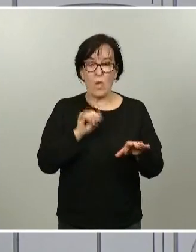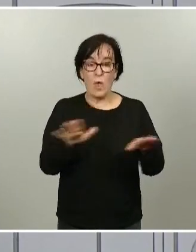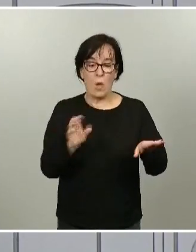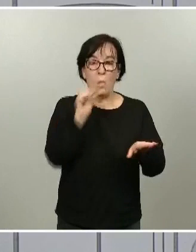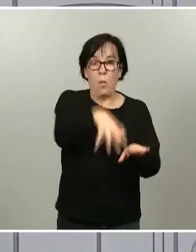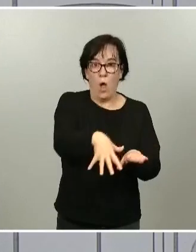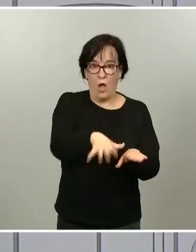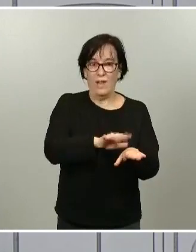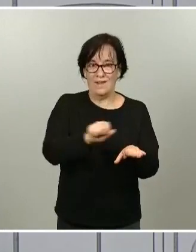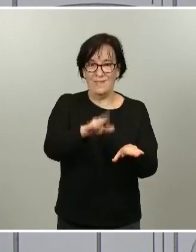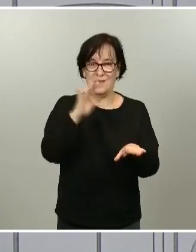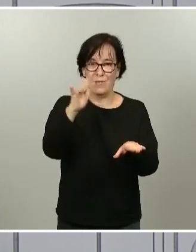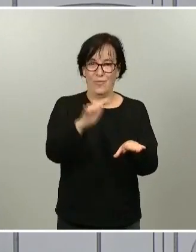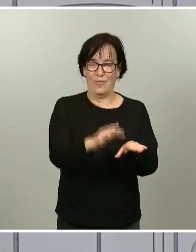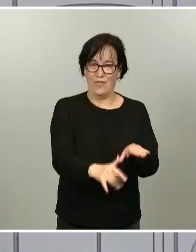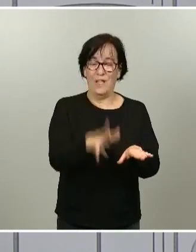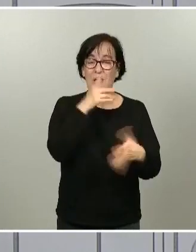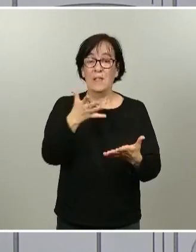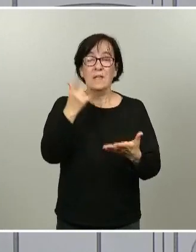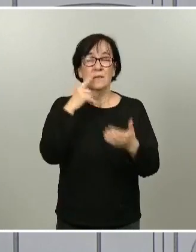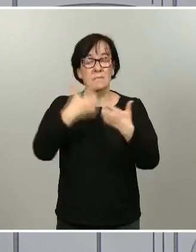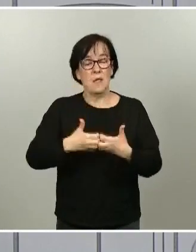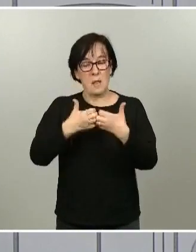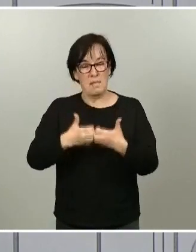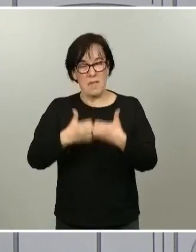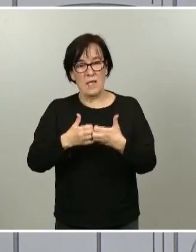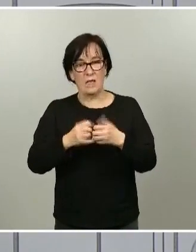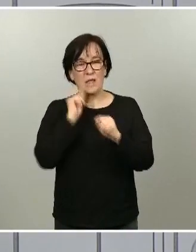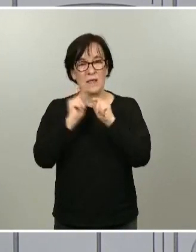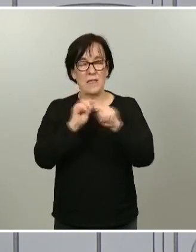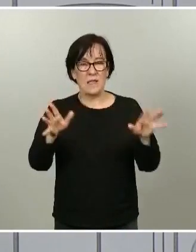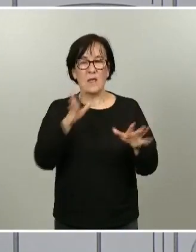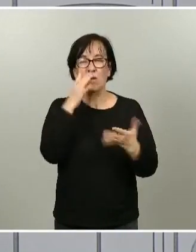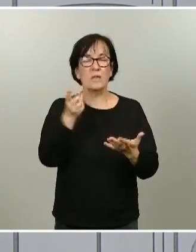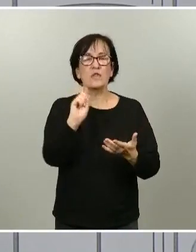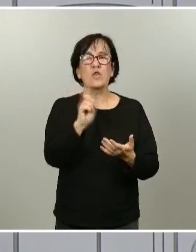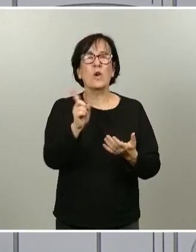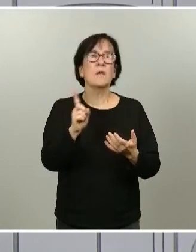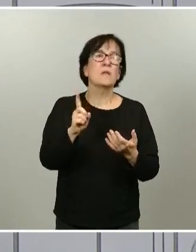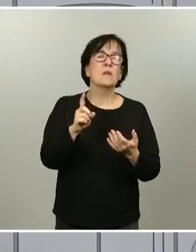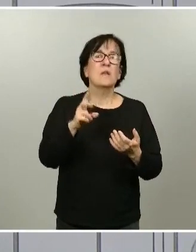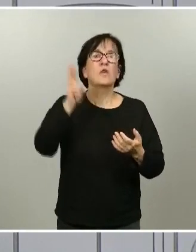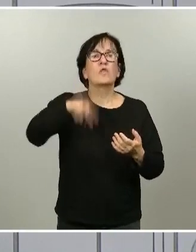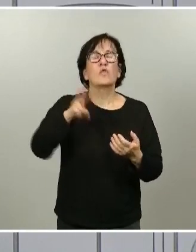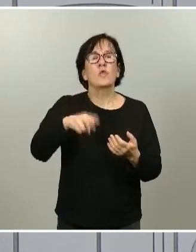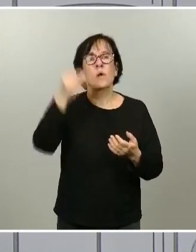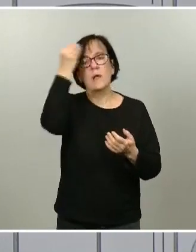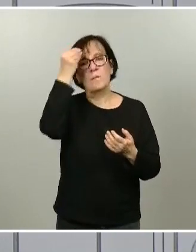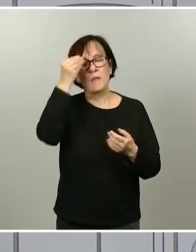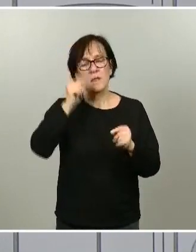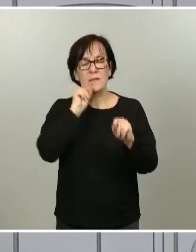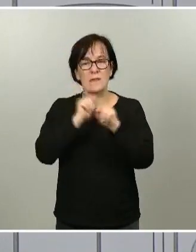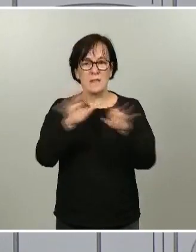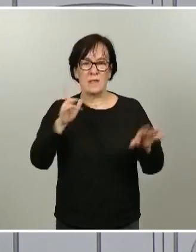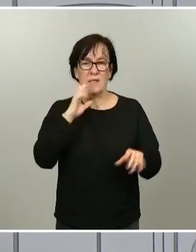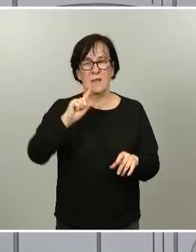que es verdad que de los mecanismos de transmisión del coronavirus, este no es ni ha sido nunca considerado el transmisor, el efecto principal.